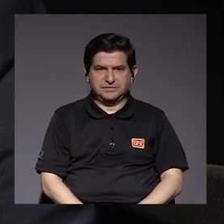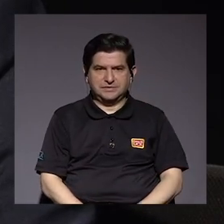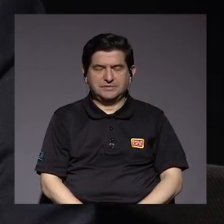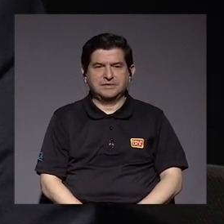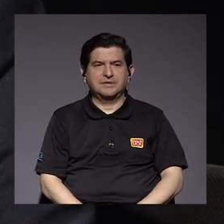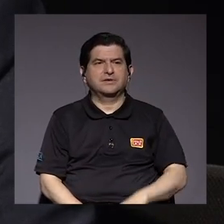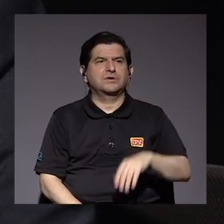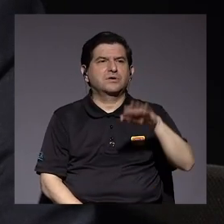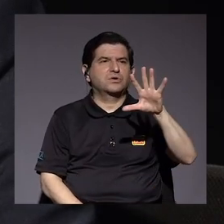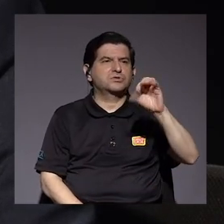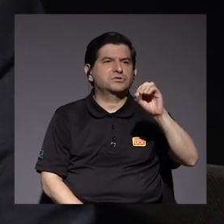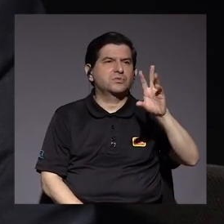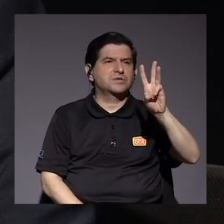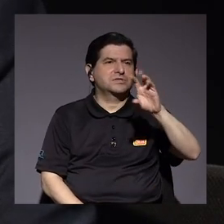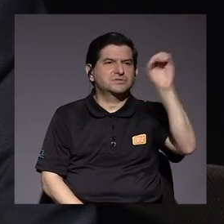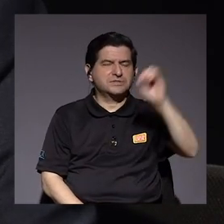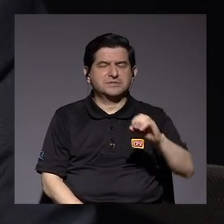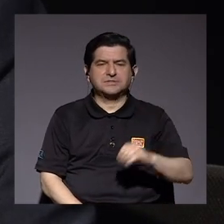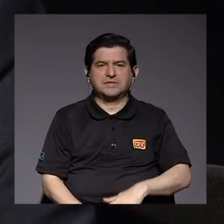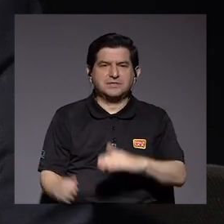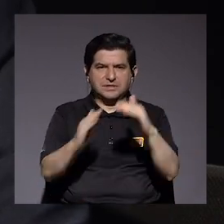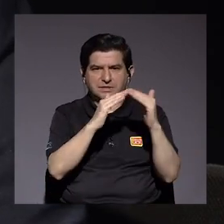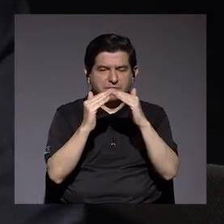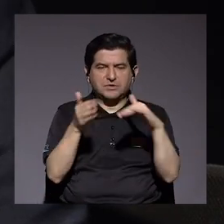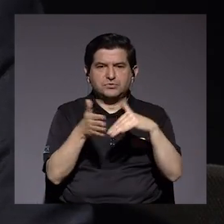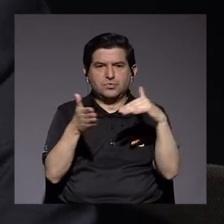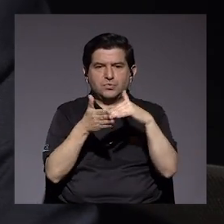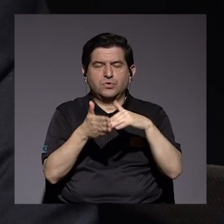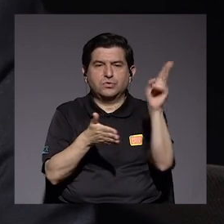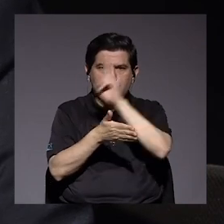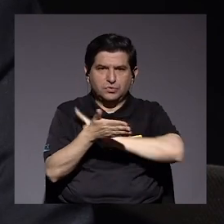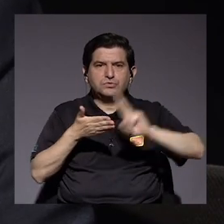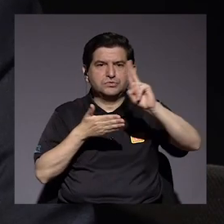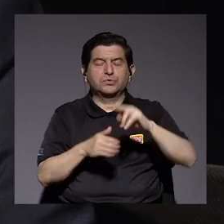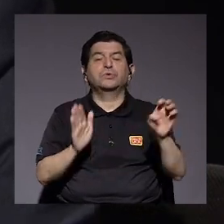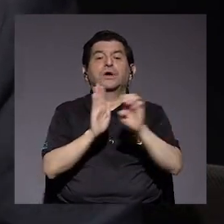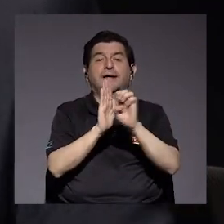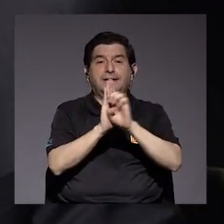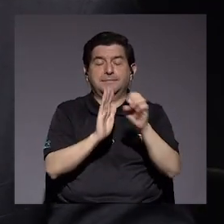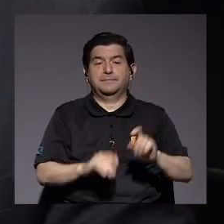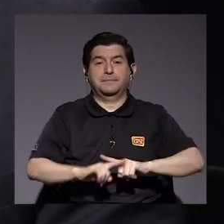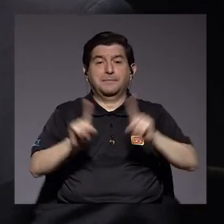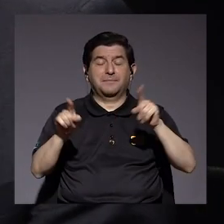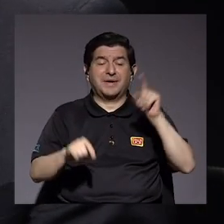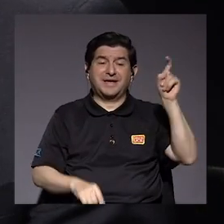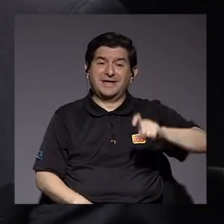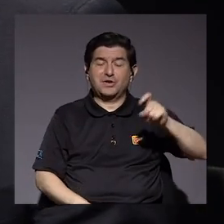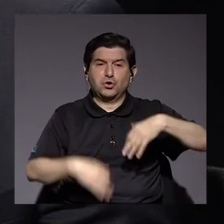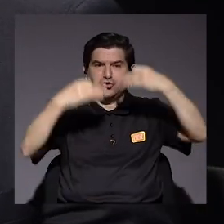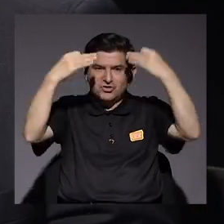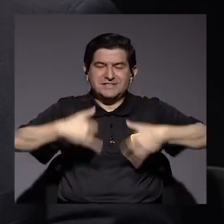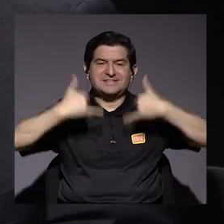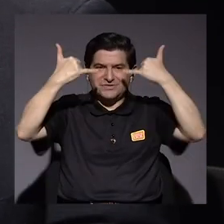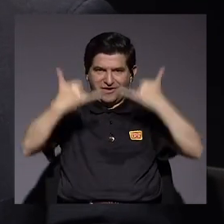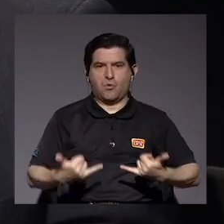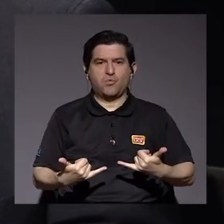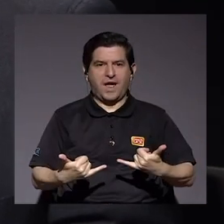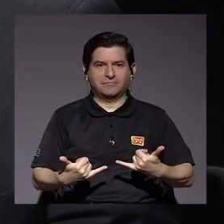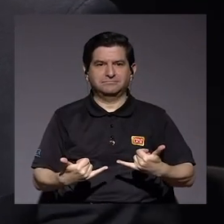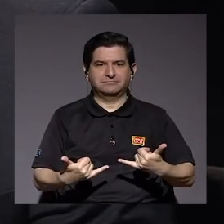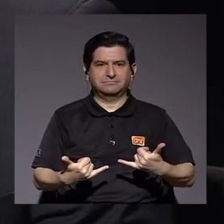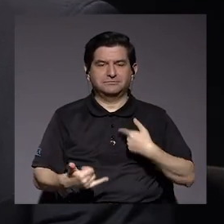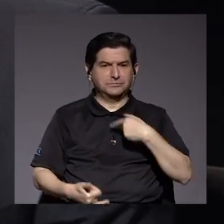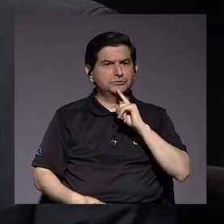alrededor del 50 y 60 por ciento de la población con estudios superiores por ejemplo pero eso requiere decisiones ahora